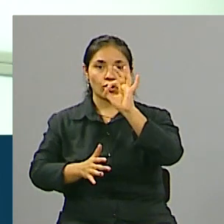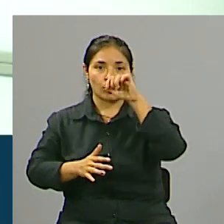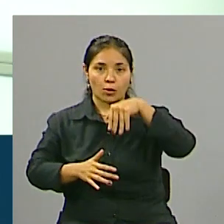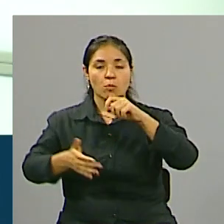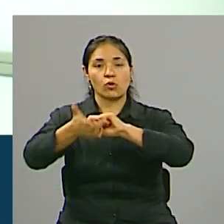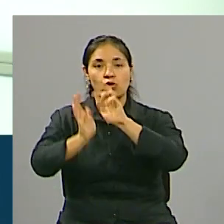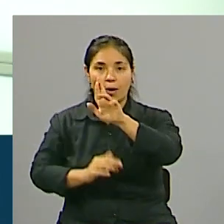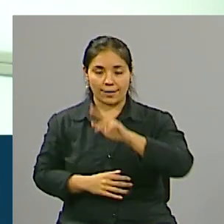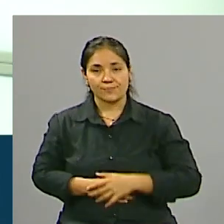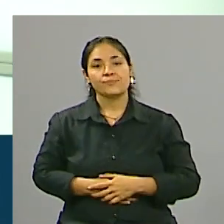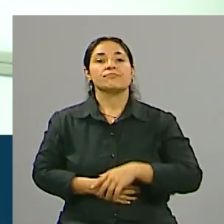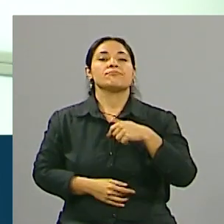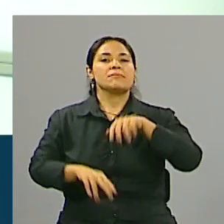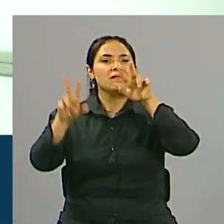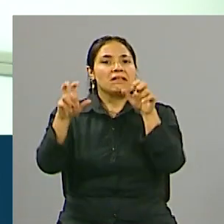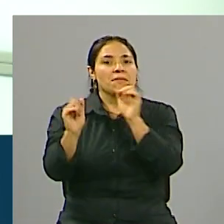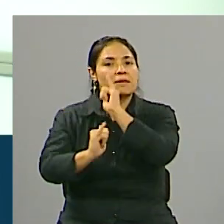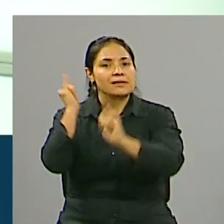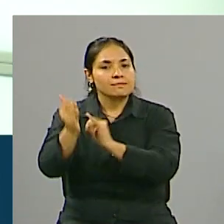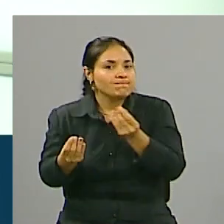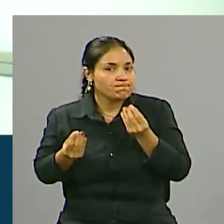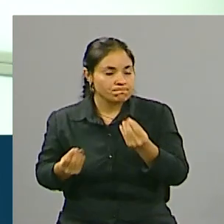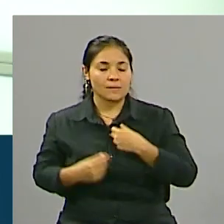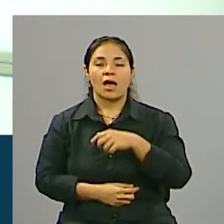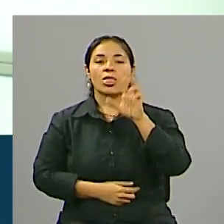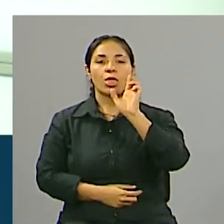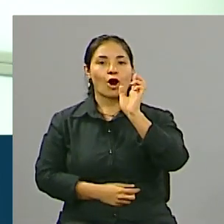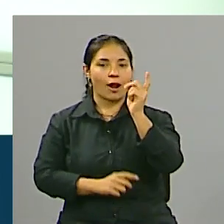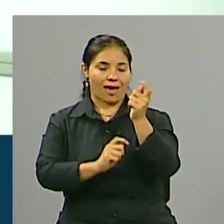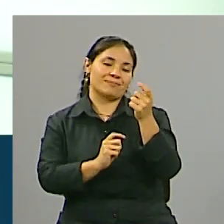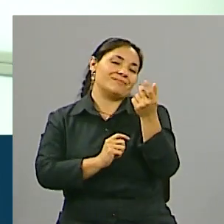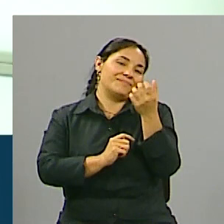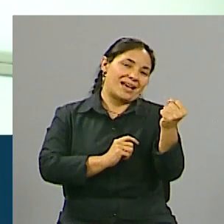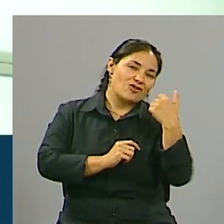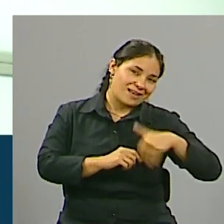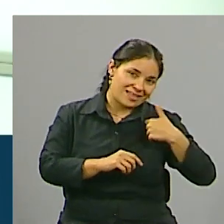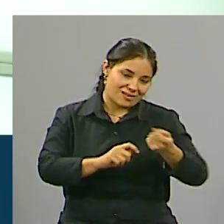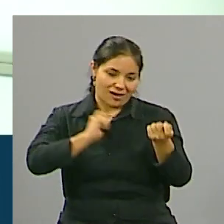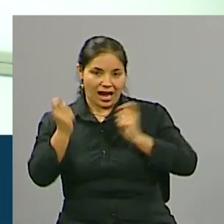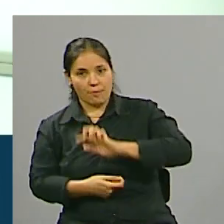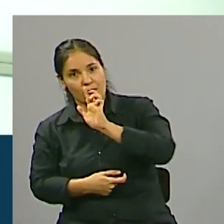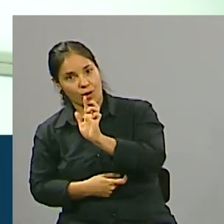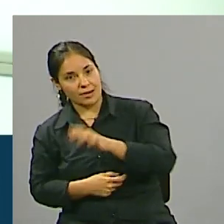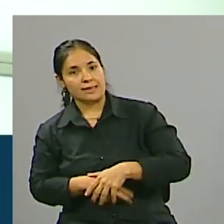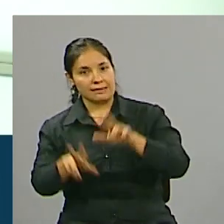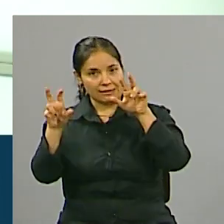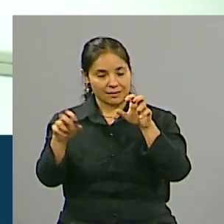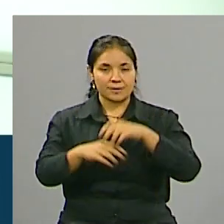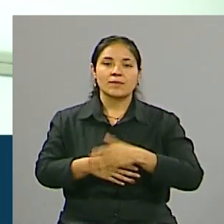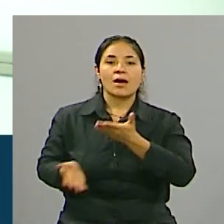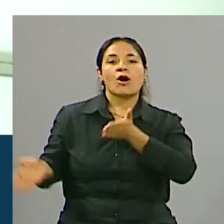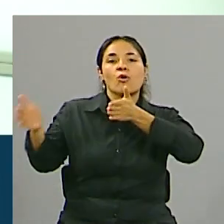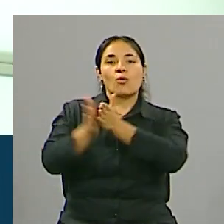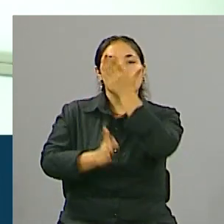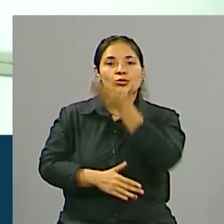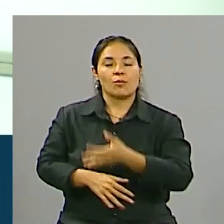www.unidiversidad.com.ar. Dijimos que íbamos a hablar de dolarización y lo vamos a hacer con Federico Cyrulnik, que es economista del Centro de Estudios Económicos